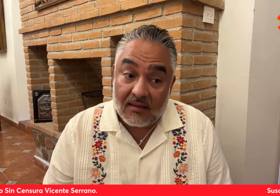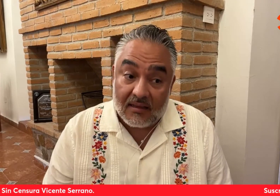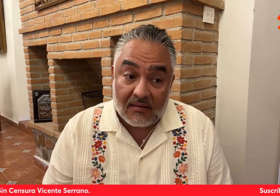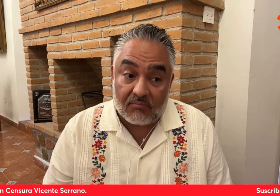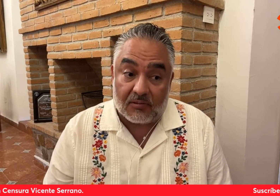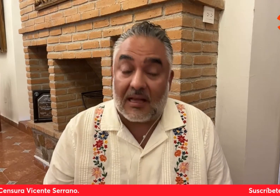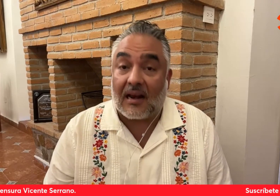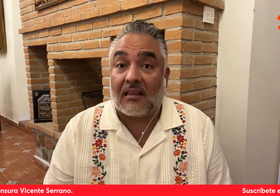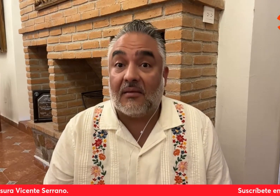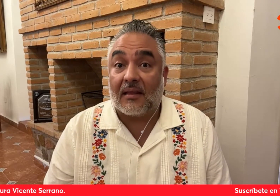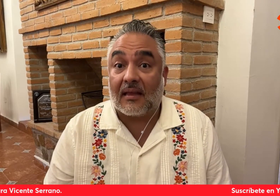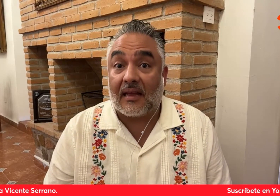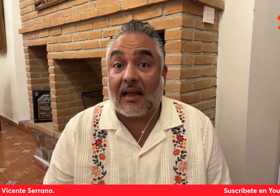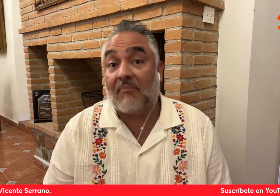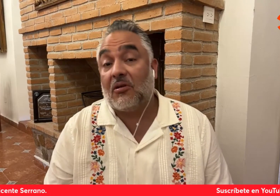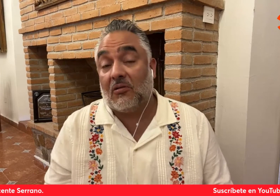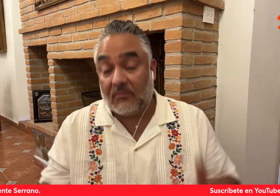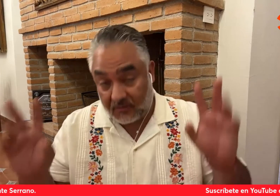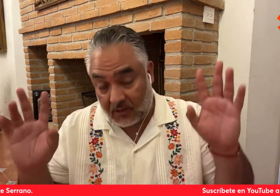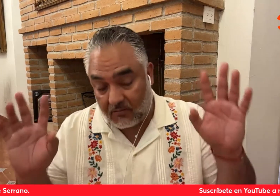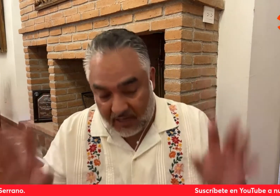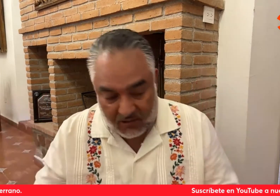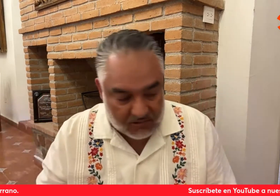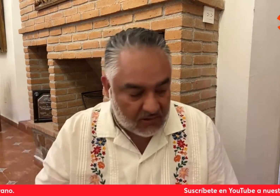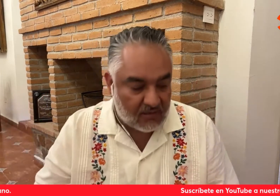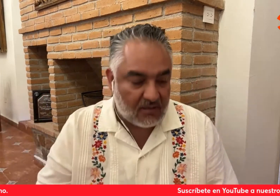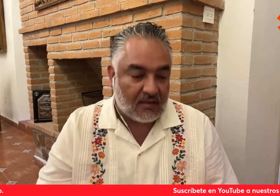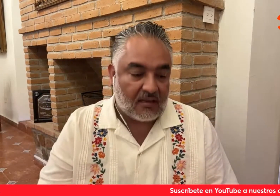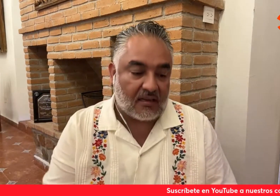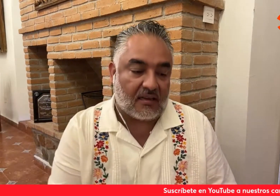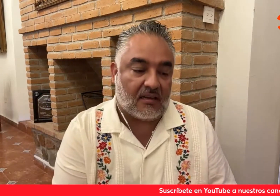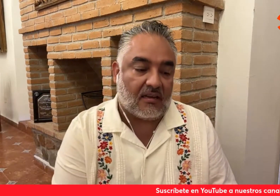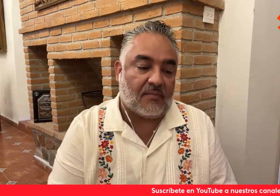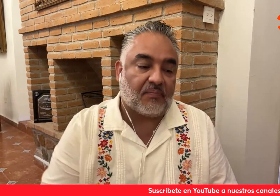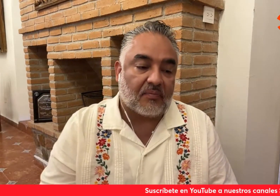una pues narrativa de que cambió, según ellos, ¿no?